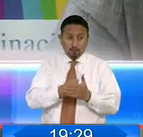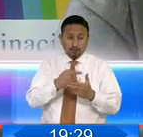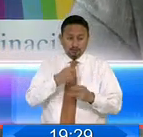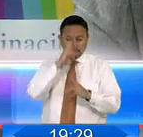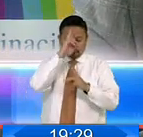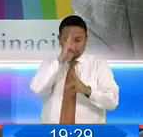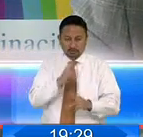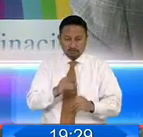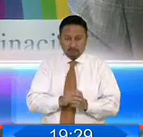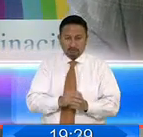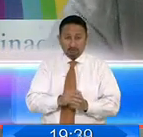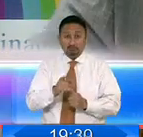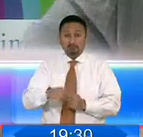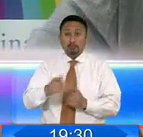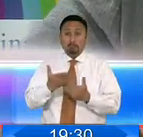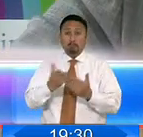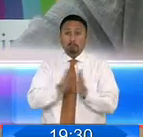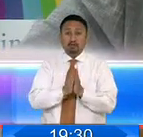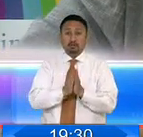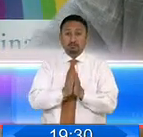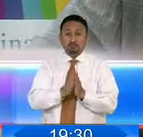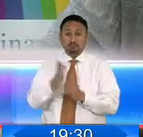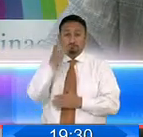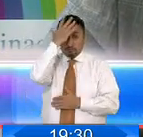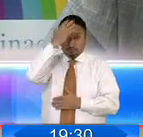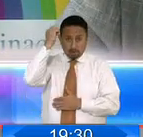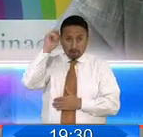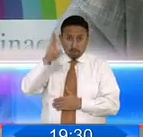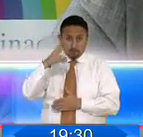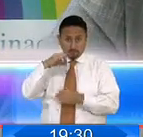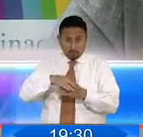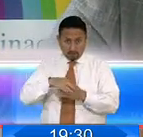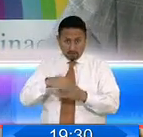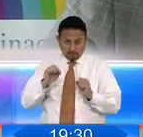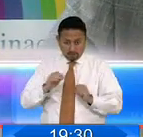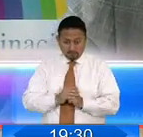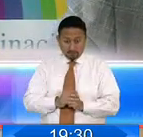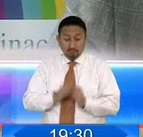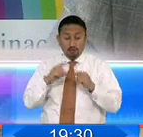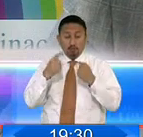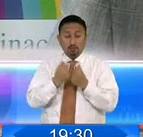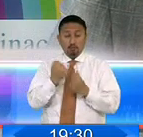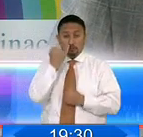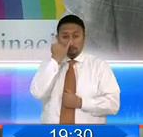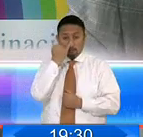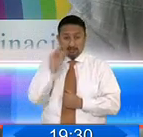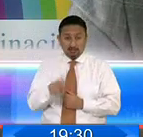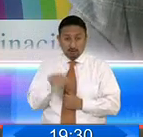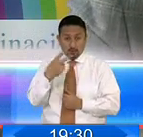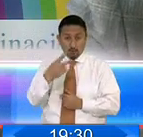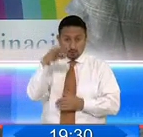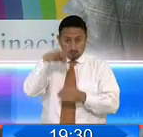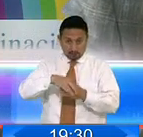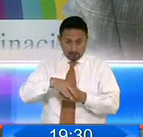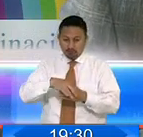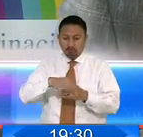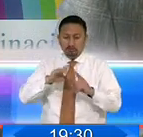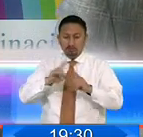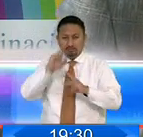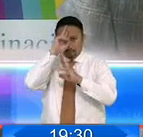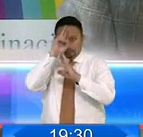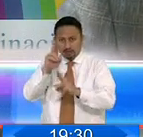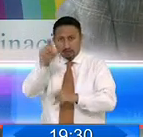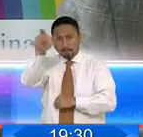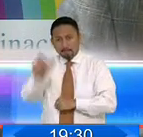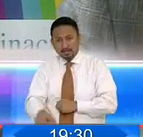respete no el pedido de que ya q vaya la segunda vuelta no el pedido de que pachacútec esté en la segunda vuelta sino de que se respete el voto